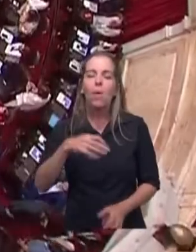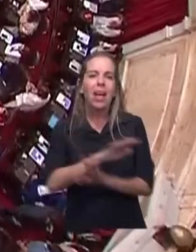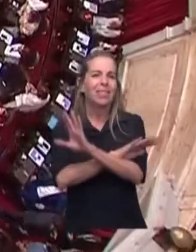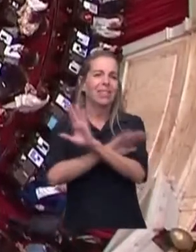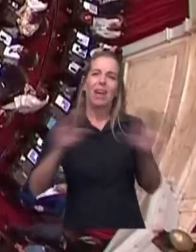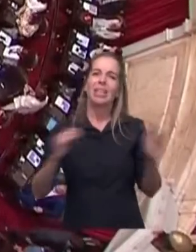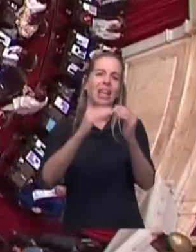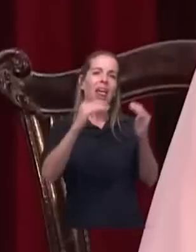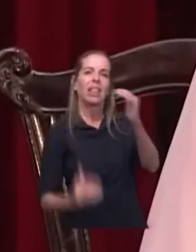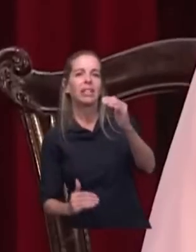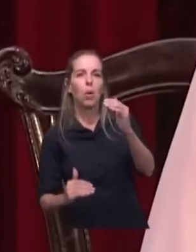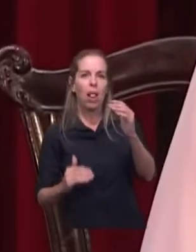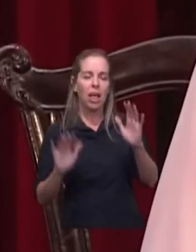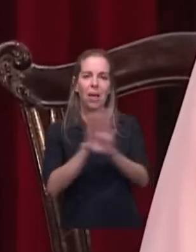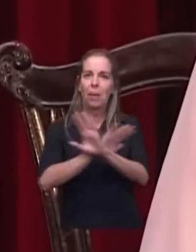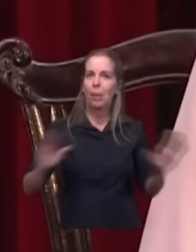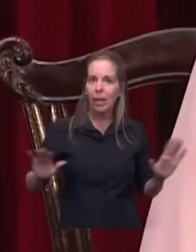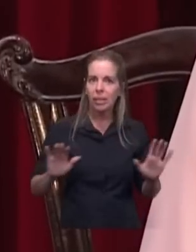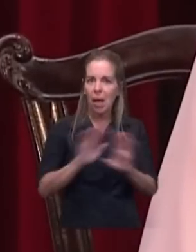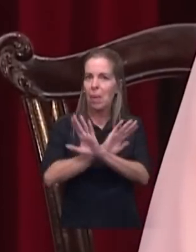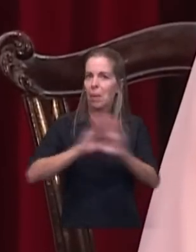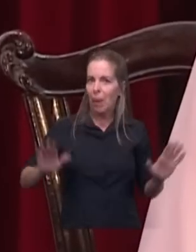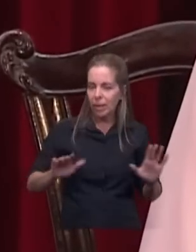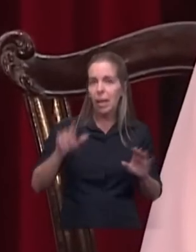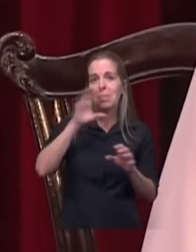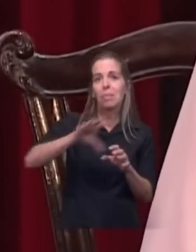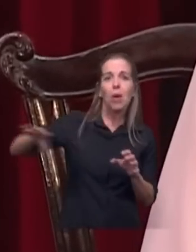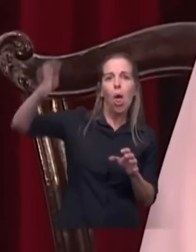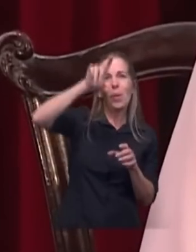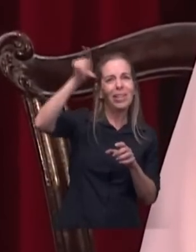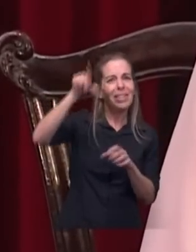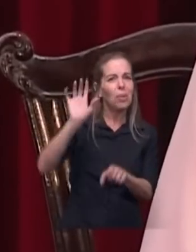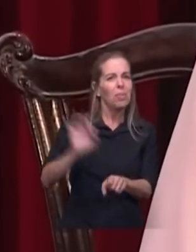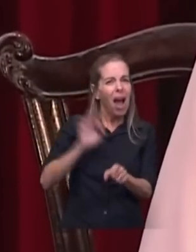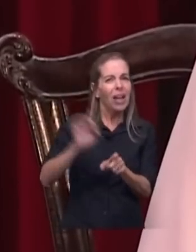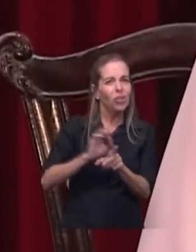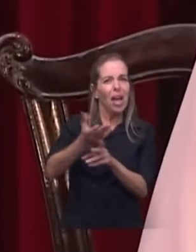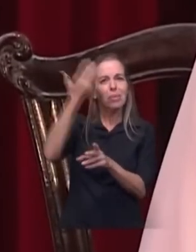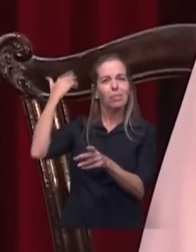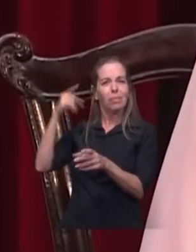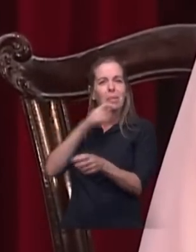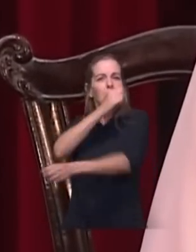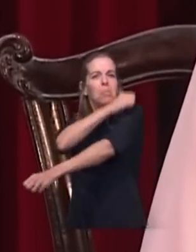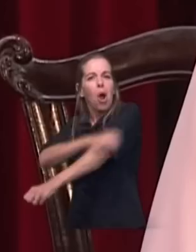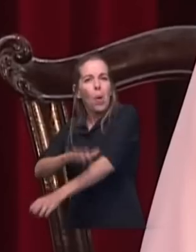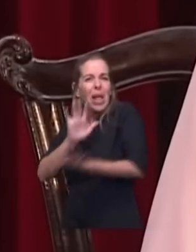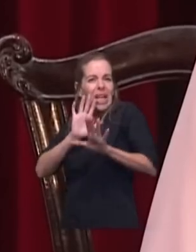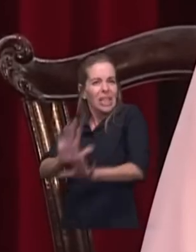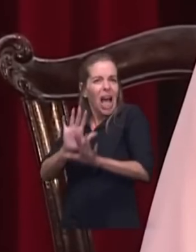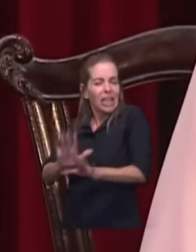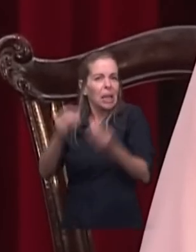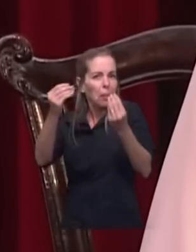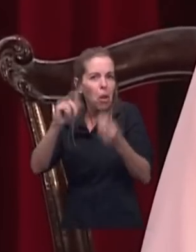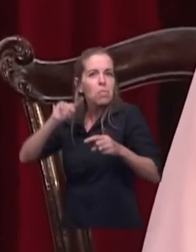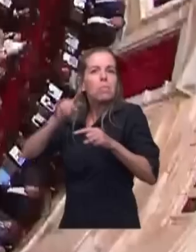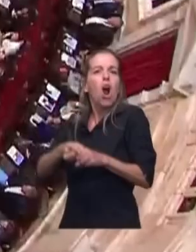a tanta desigualdad y sacar de la postergación a quienes han quedado sumergidos en la pobreza por imperio de políticas